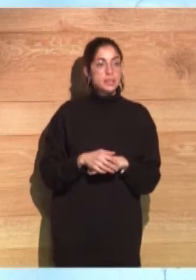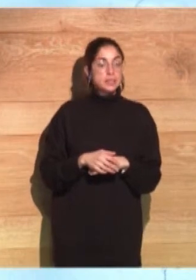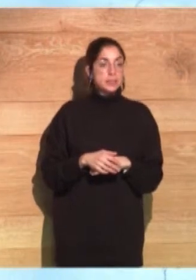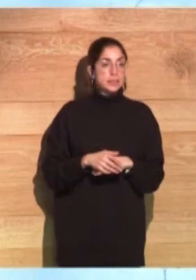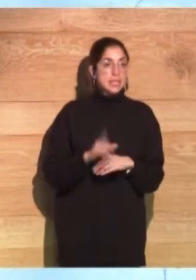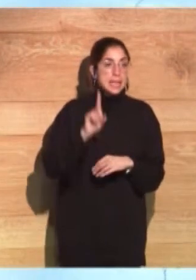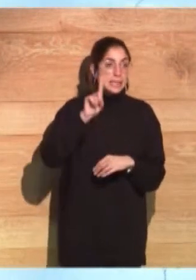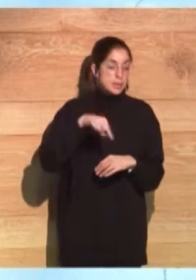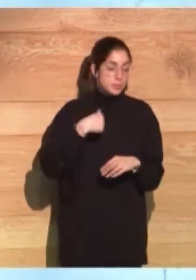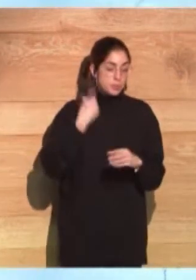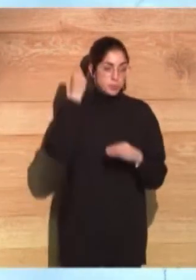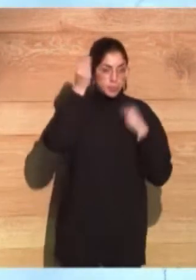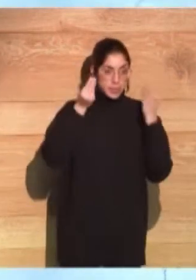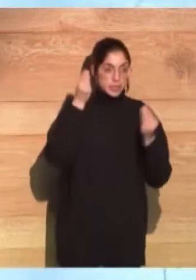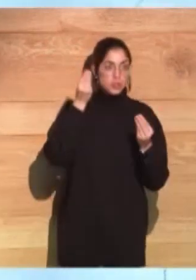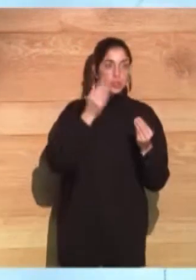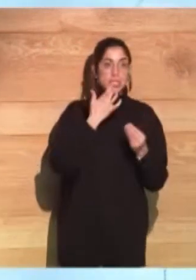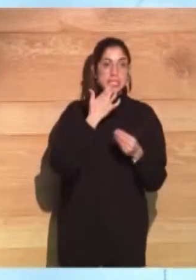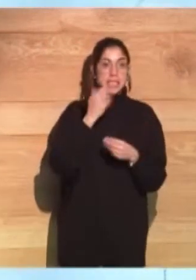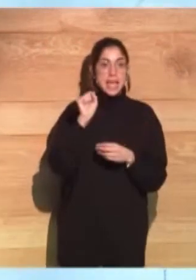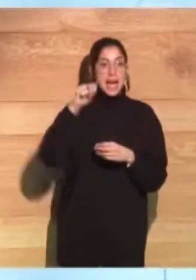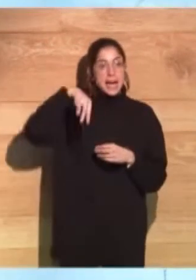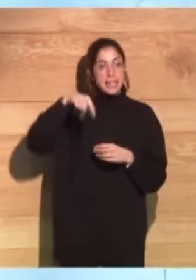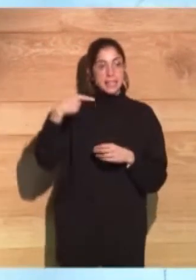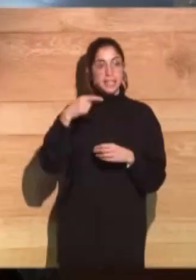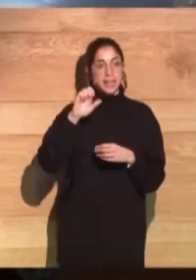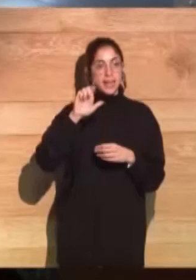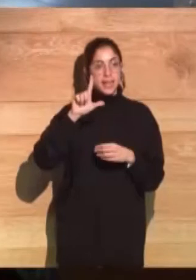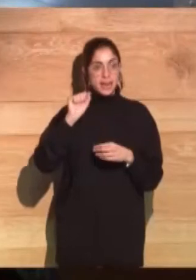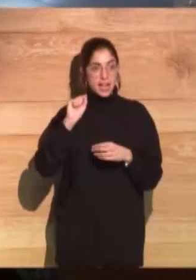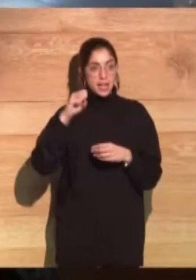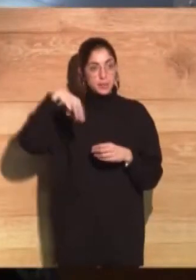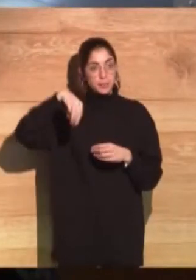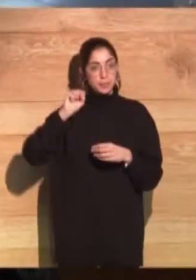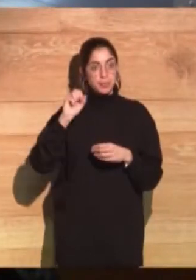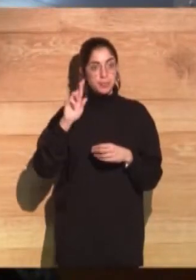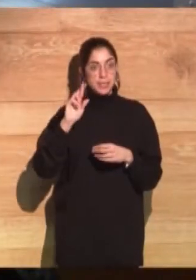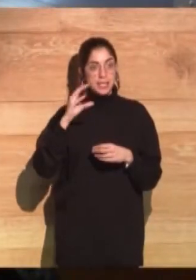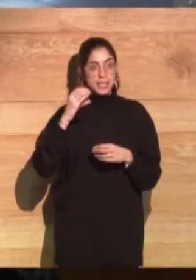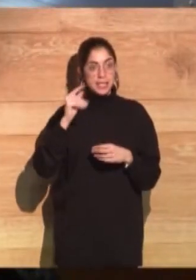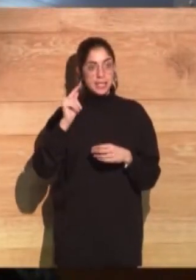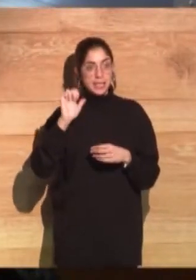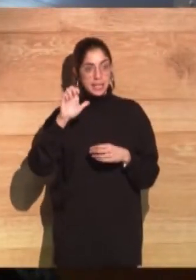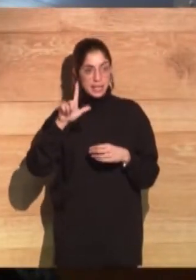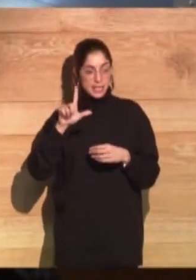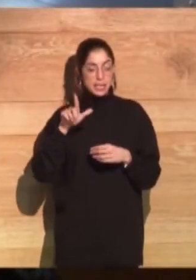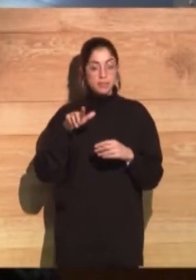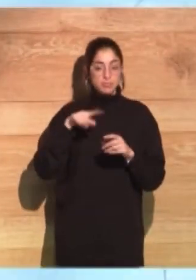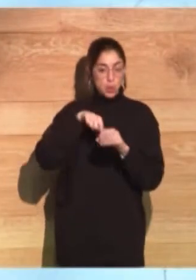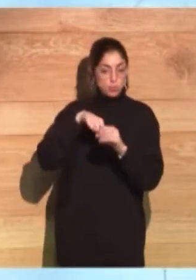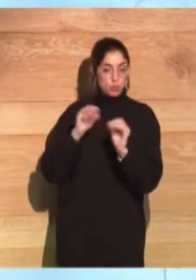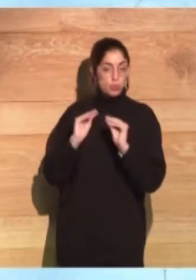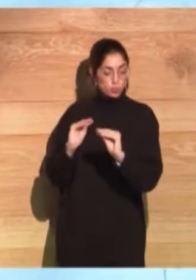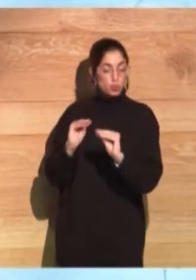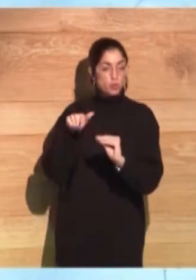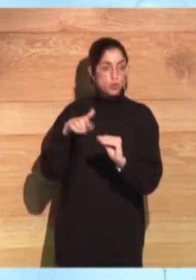También considero que si Angela Merkel hubiera estado donde estaba, no estaríamos en esta situación. A lo mejor